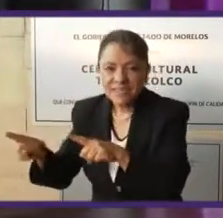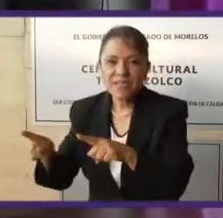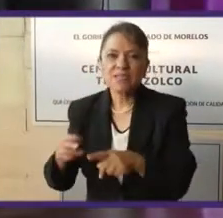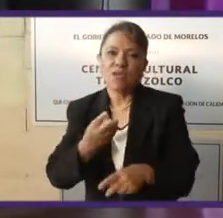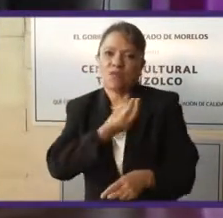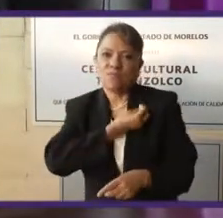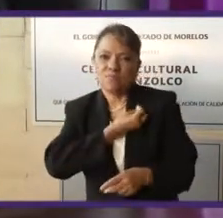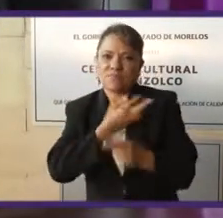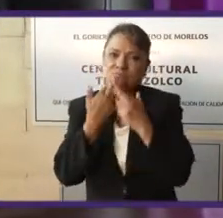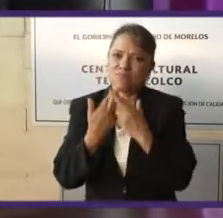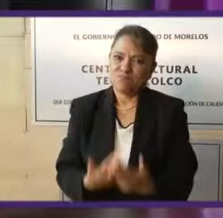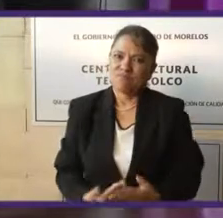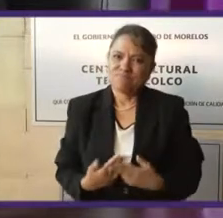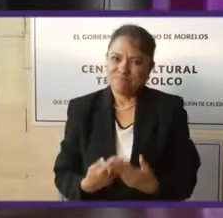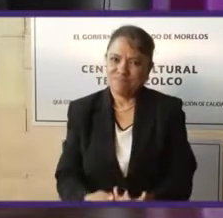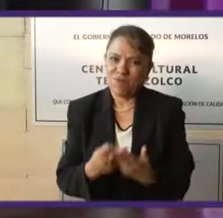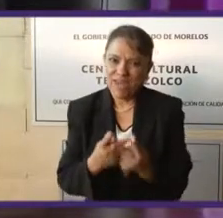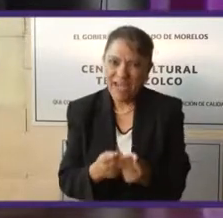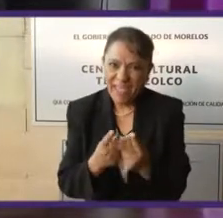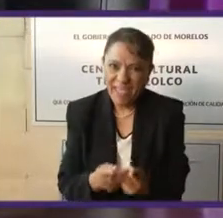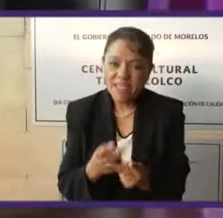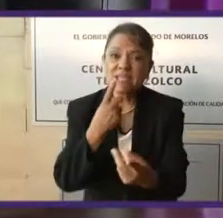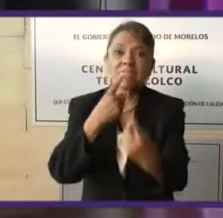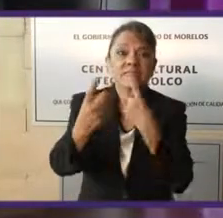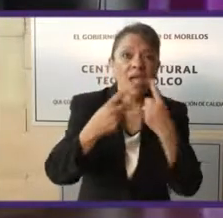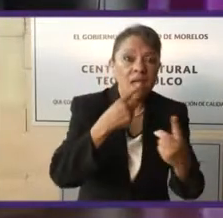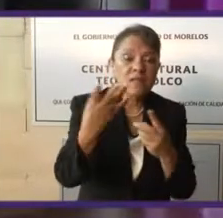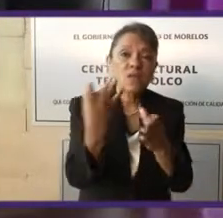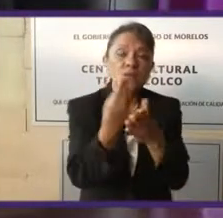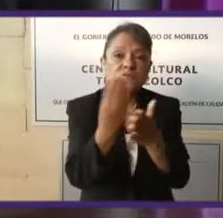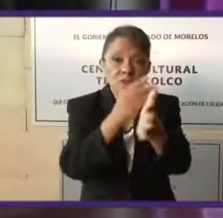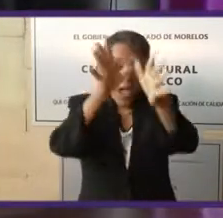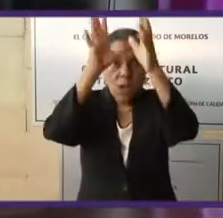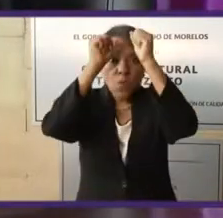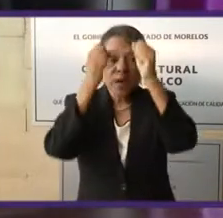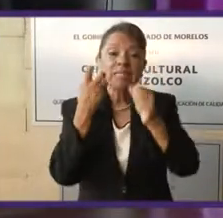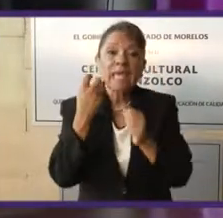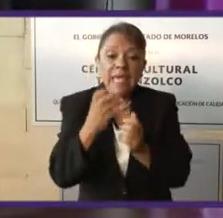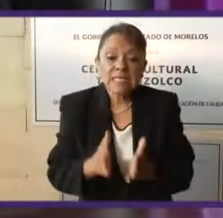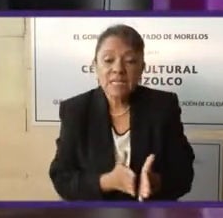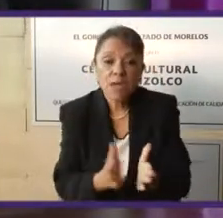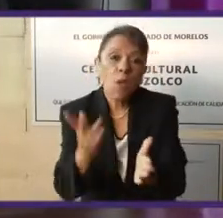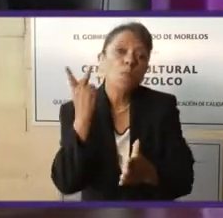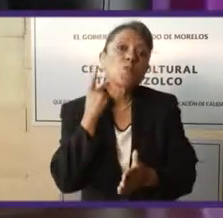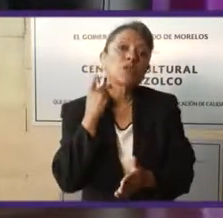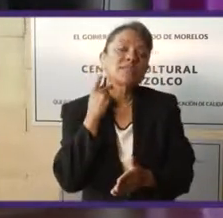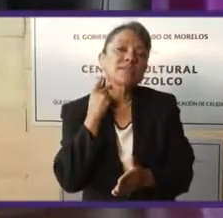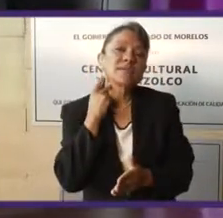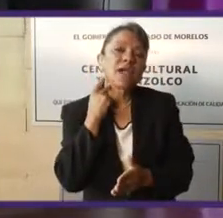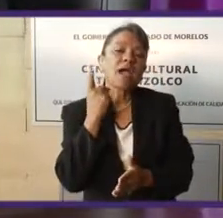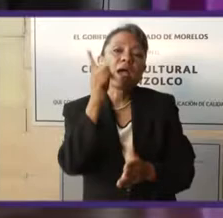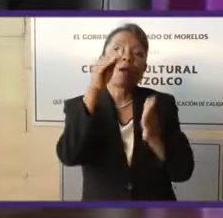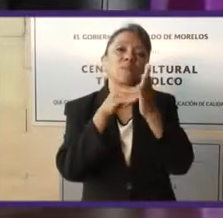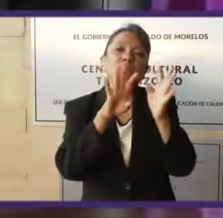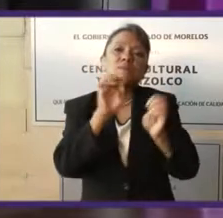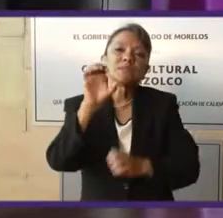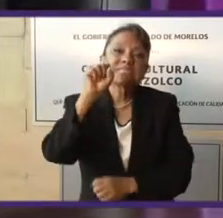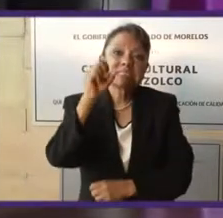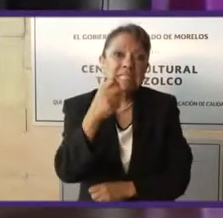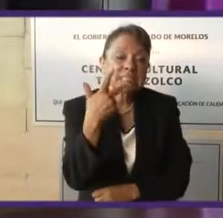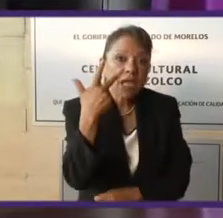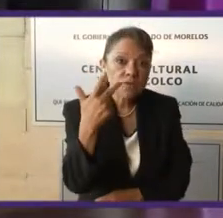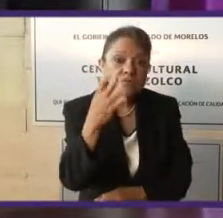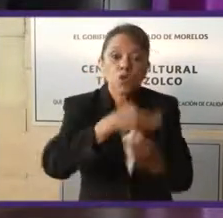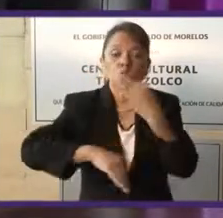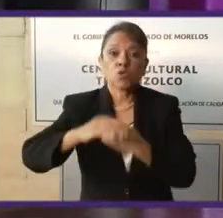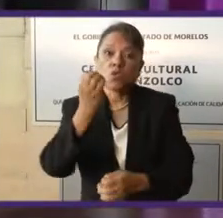el diálogo, la construcción de acuerdos. Es la ruta de la política en el 68. Nuestros estudiantes